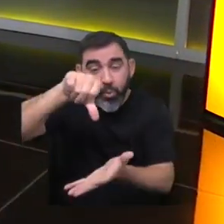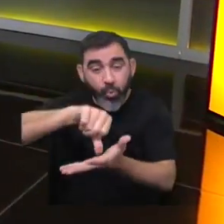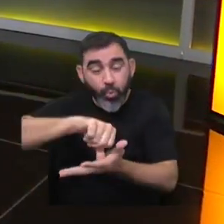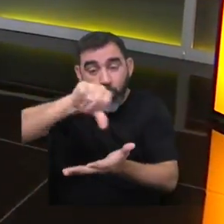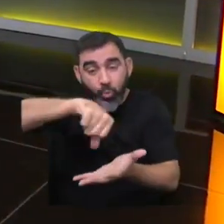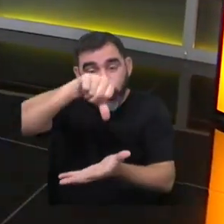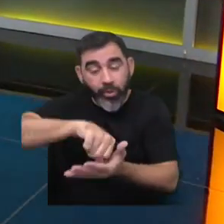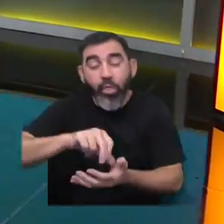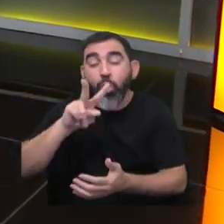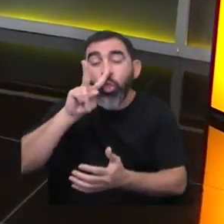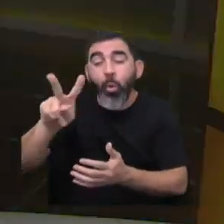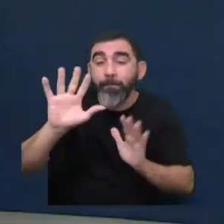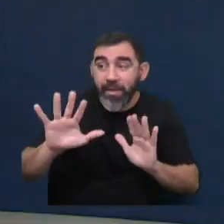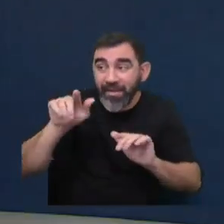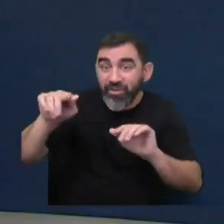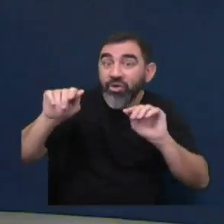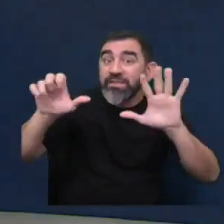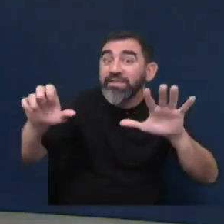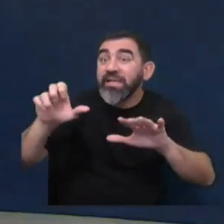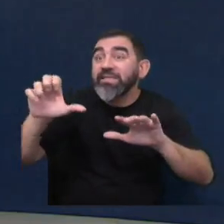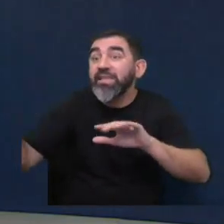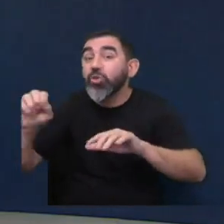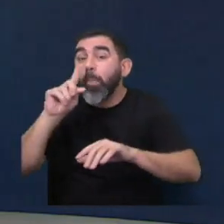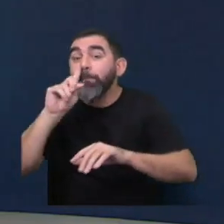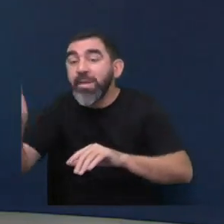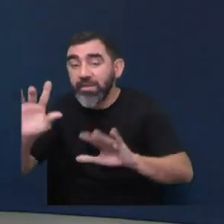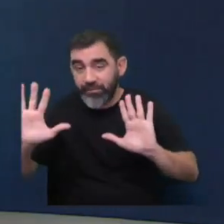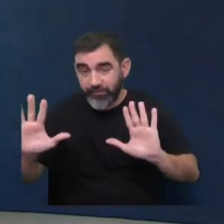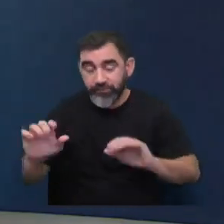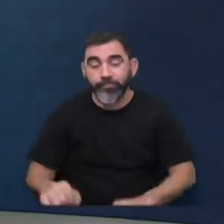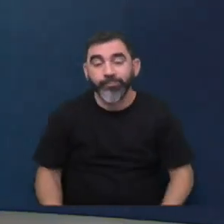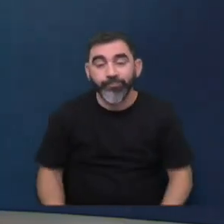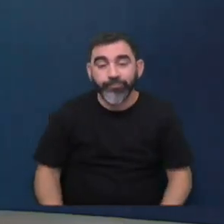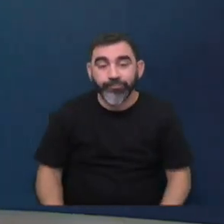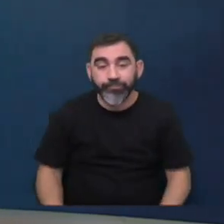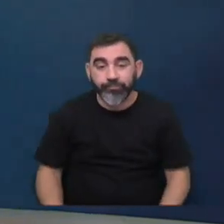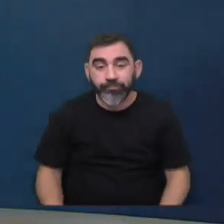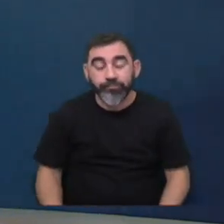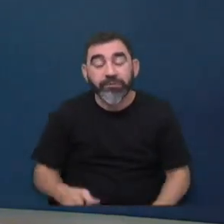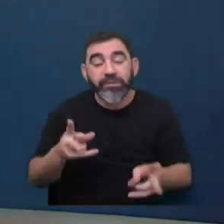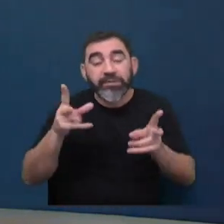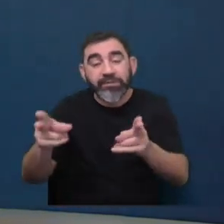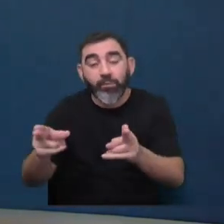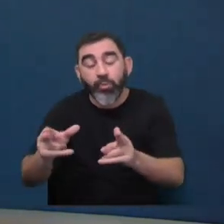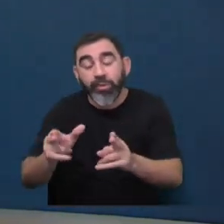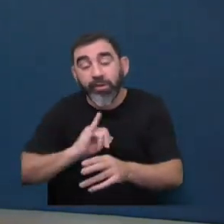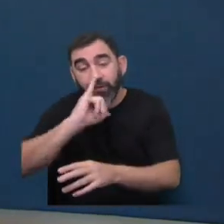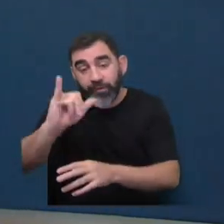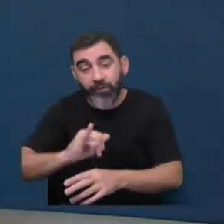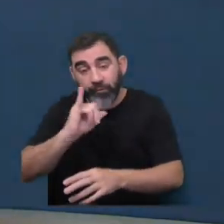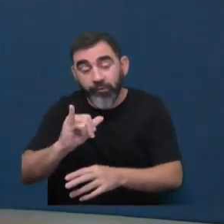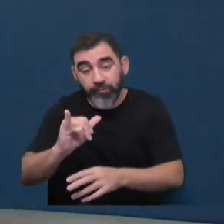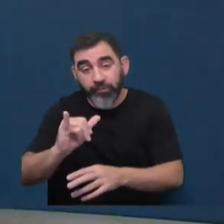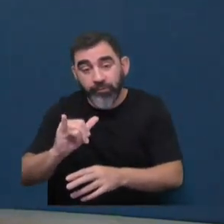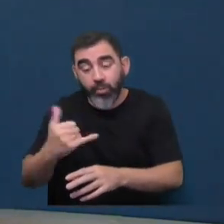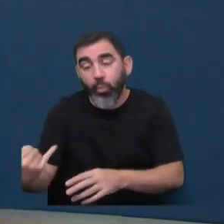de 2.000 amperes y acá hablamos de 600.000 en una descarga de este tipo. Bueno, en la segunda parte de este informe, César Brioso